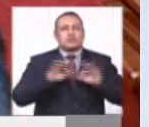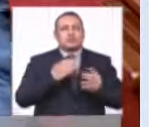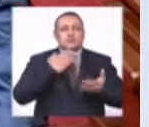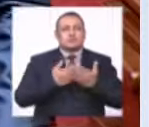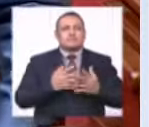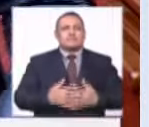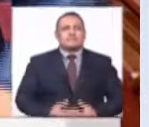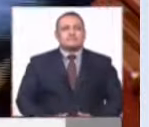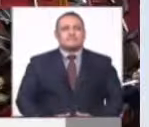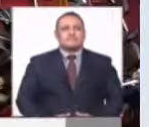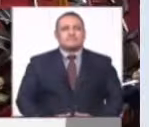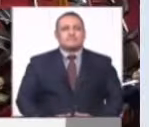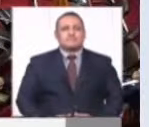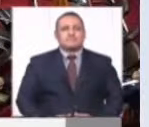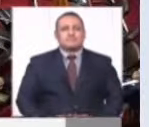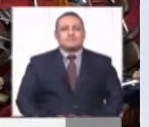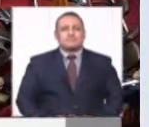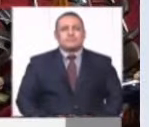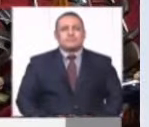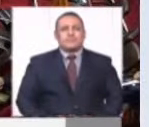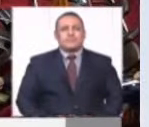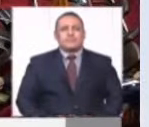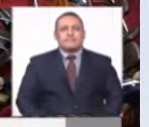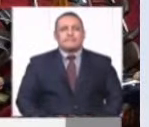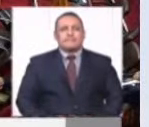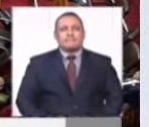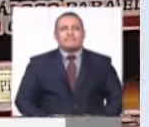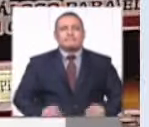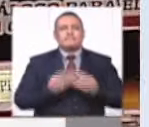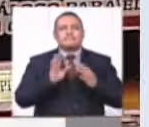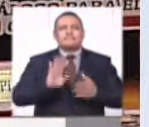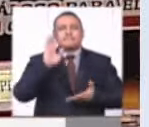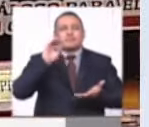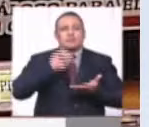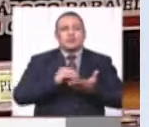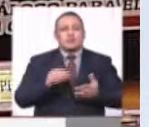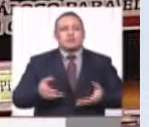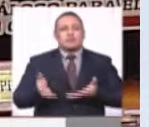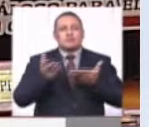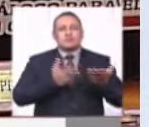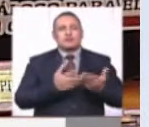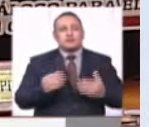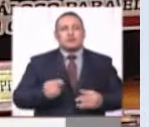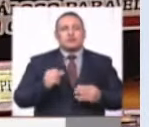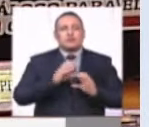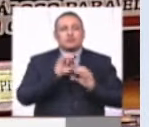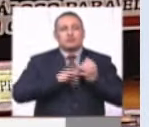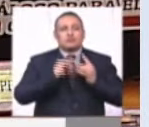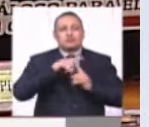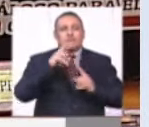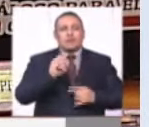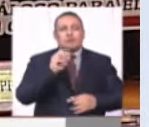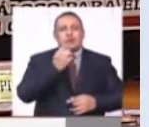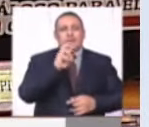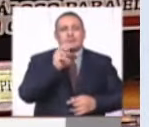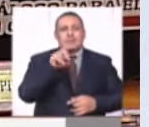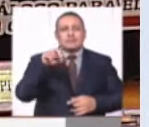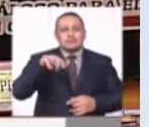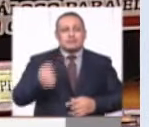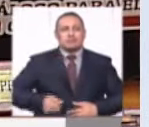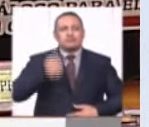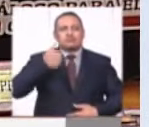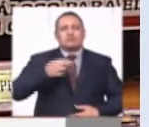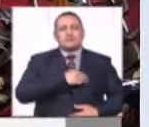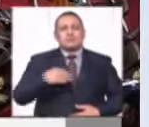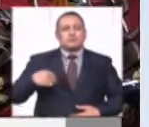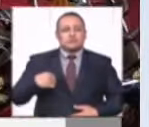gracias. Gracias, ministro. Para una intervención final, se invita al señor Gustavo Lino Adriansén Olaya, presidente del Consejo de